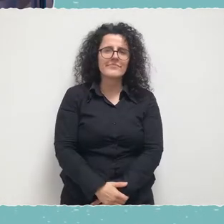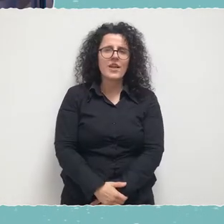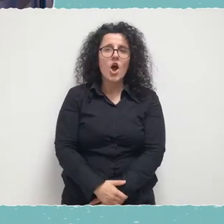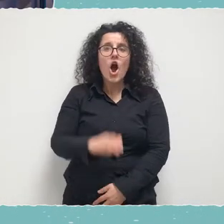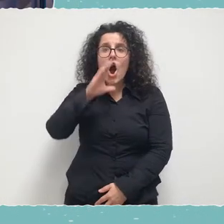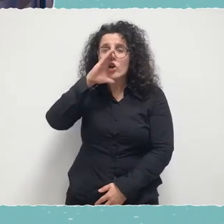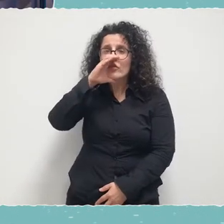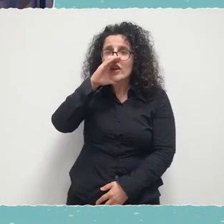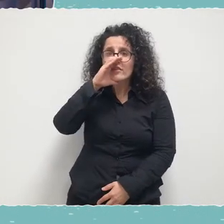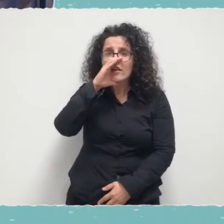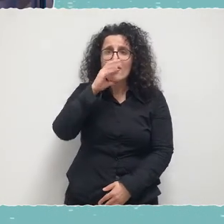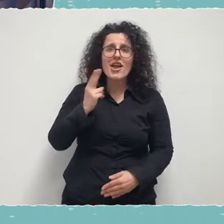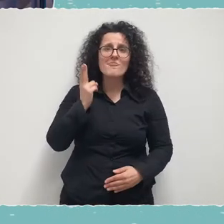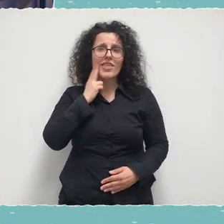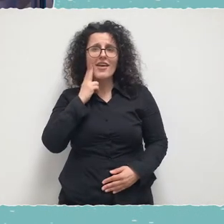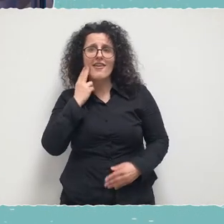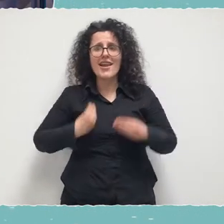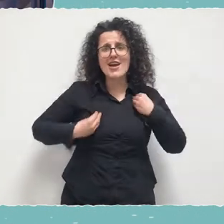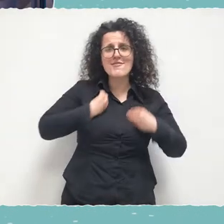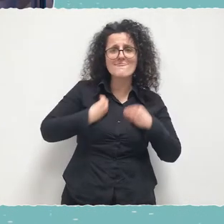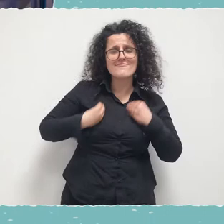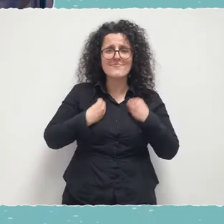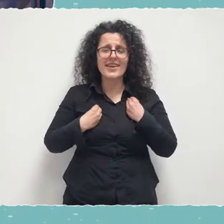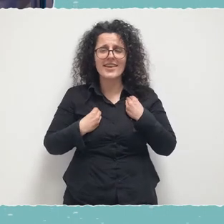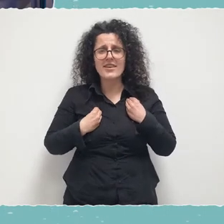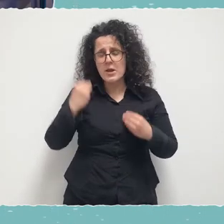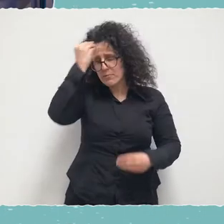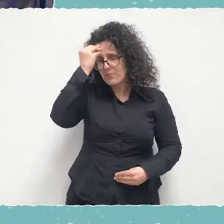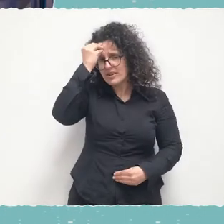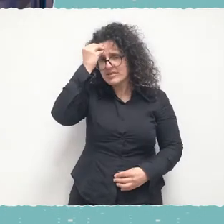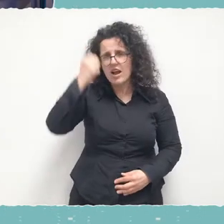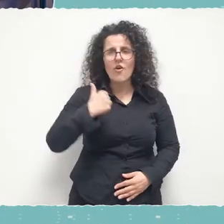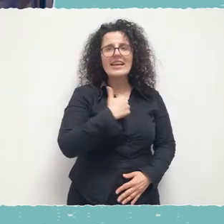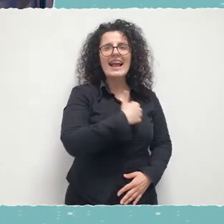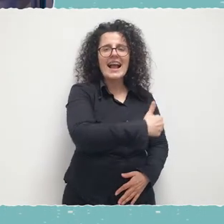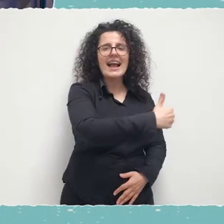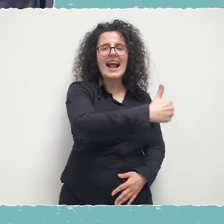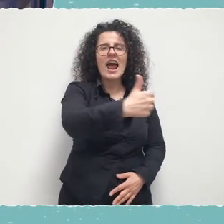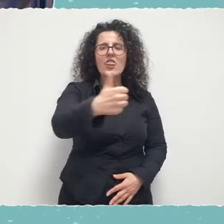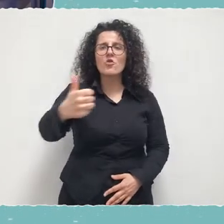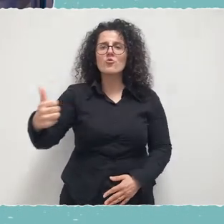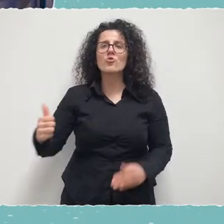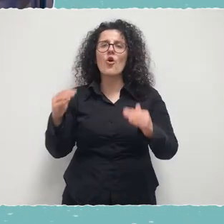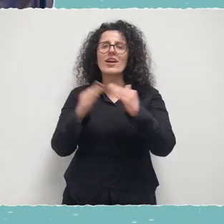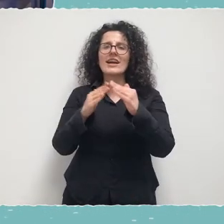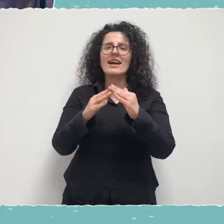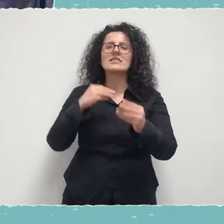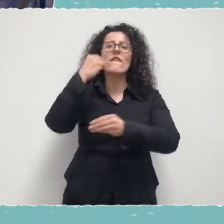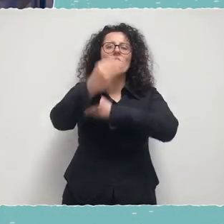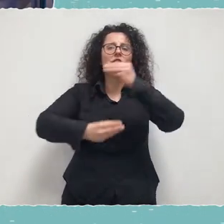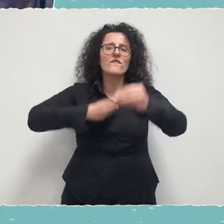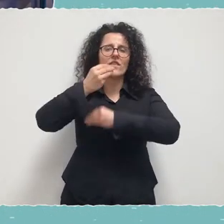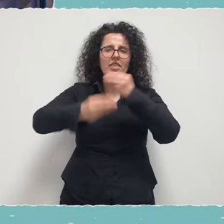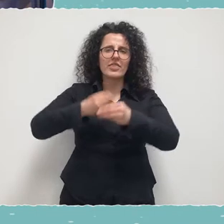feroz. Os porquiños empezoulles a entrar o medo, así que decidiron facer cada